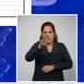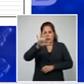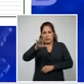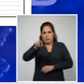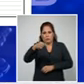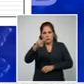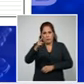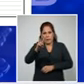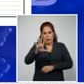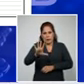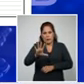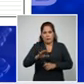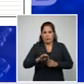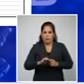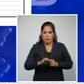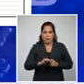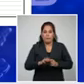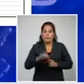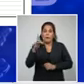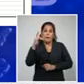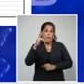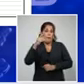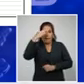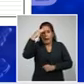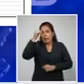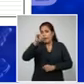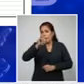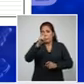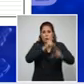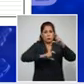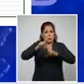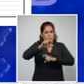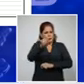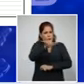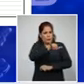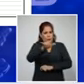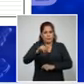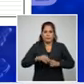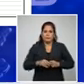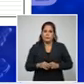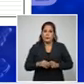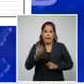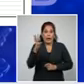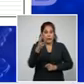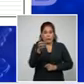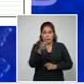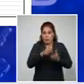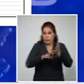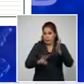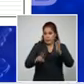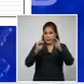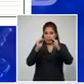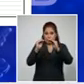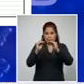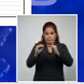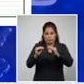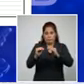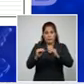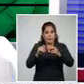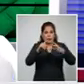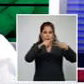145,25, Palma Soriano y Contramaestre. Son las tres provincias que ocupan los tres